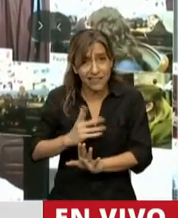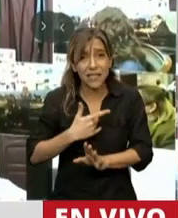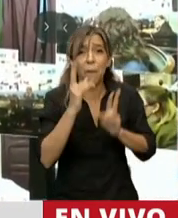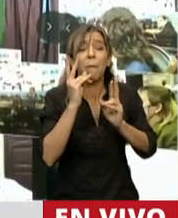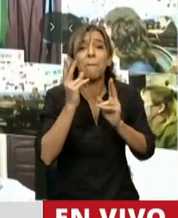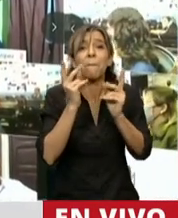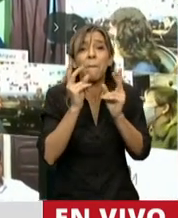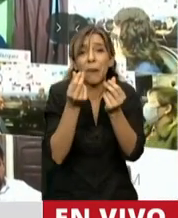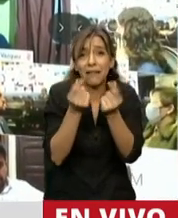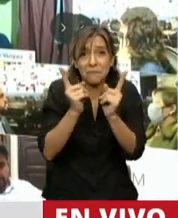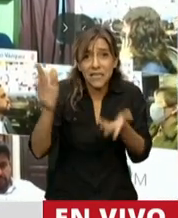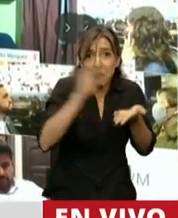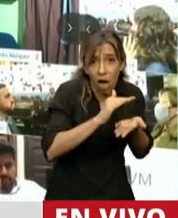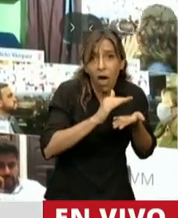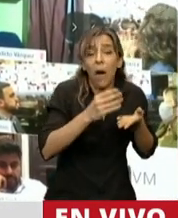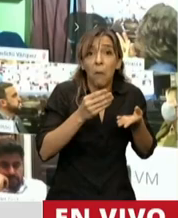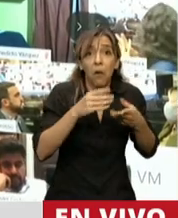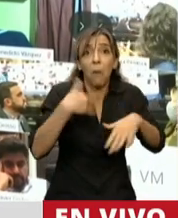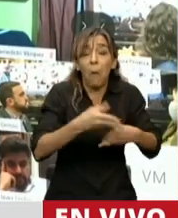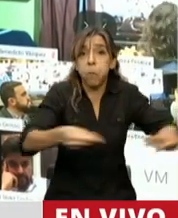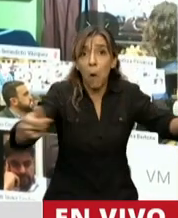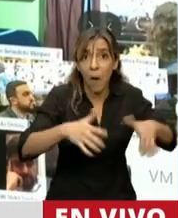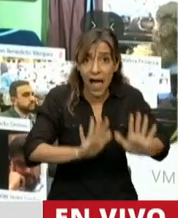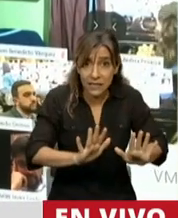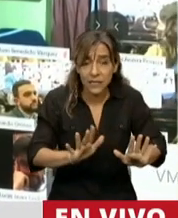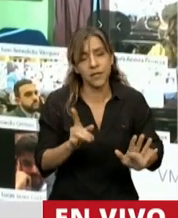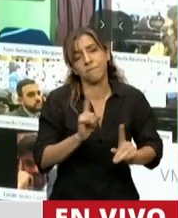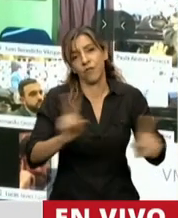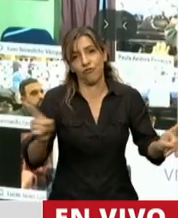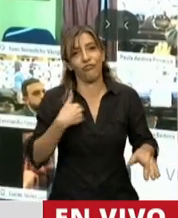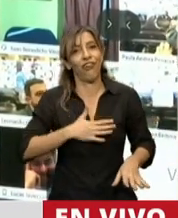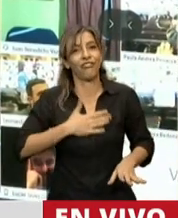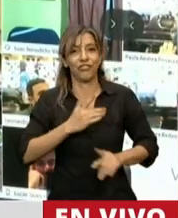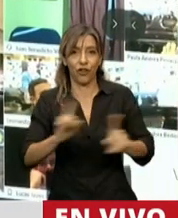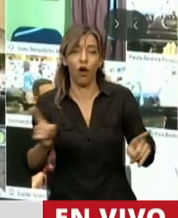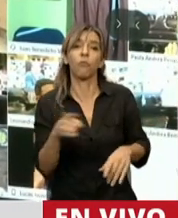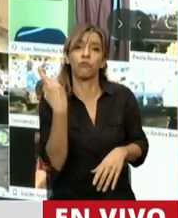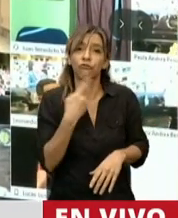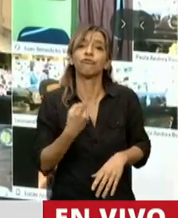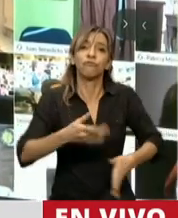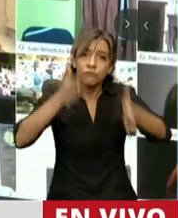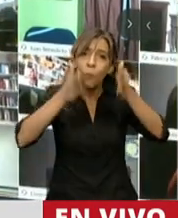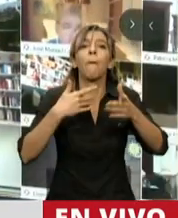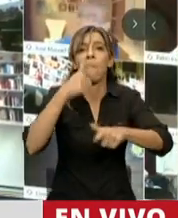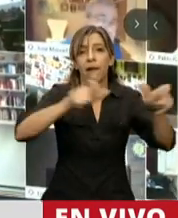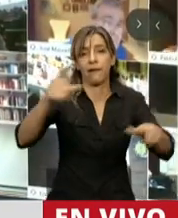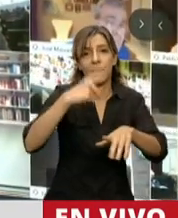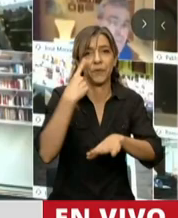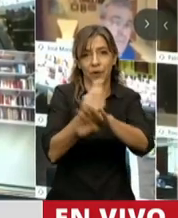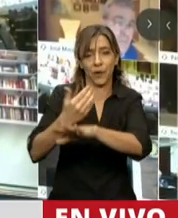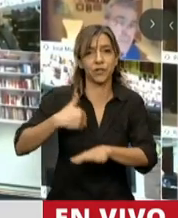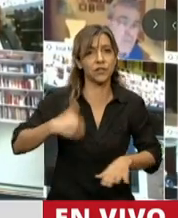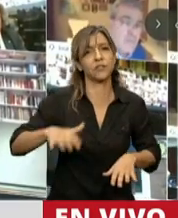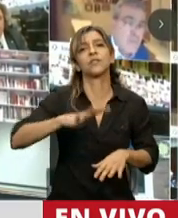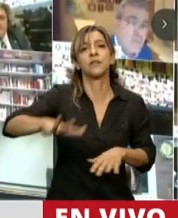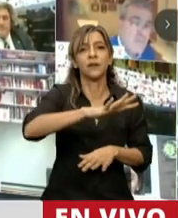Pero asumimos un compromiso con el pueblo argentino que nos votó para que resolvamos ese problema y eso es lo que estamos haciendo. Como dijo el